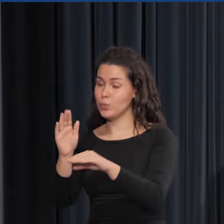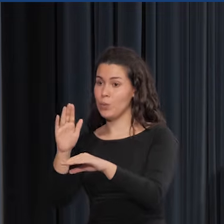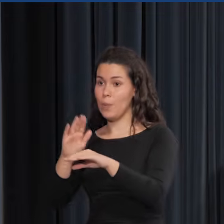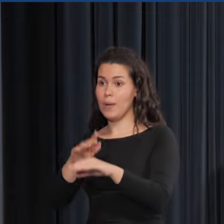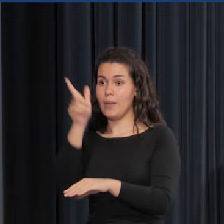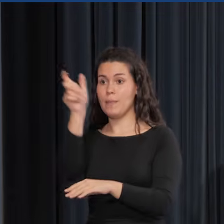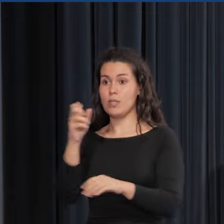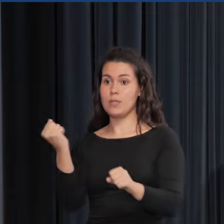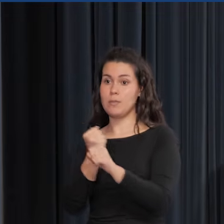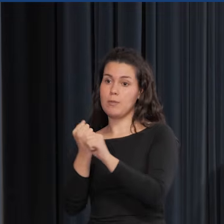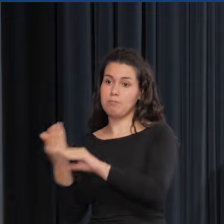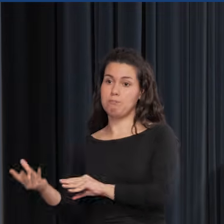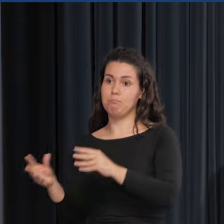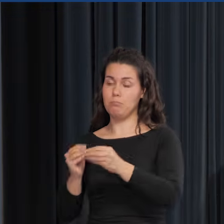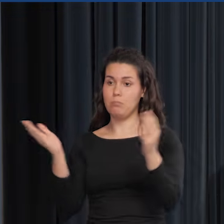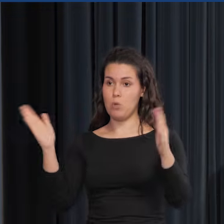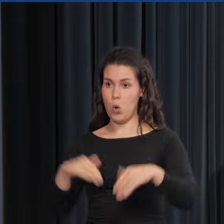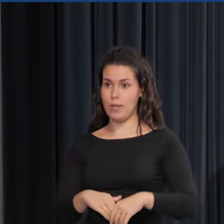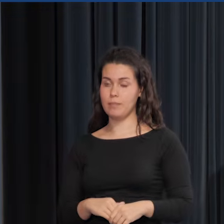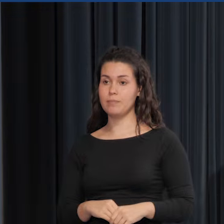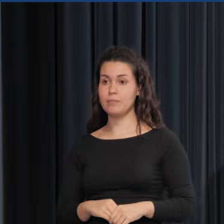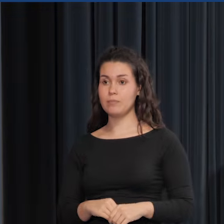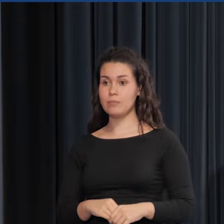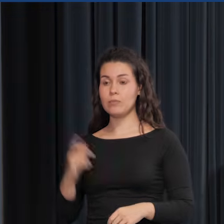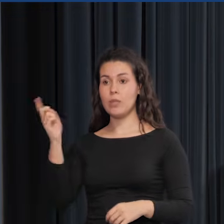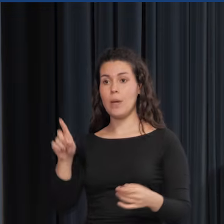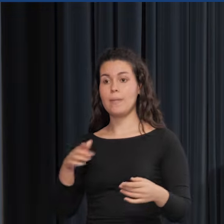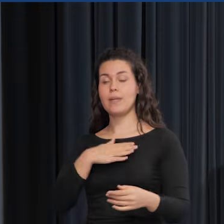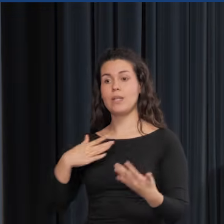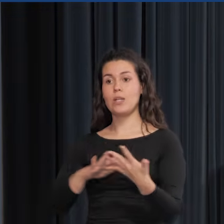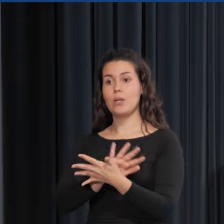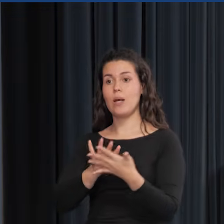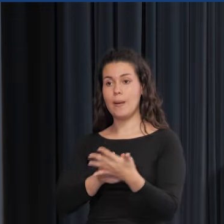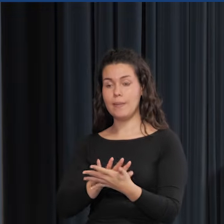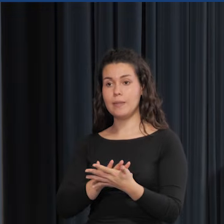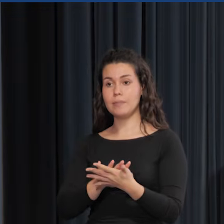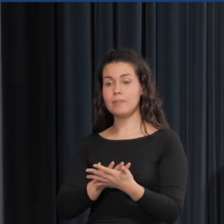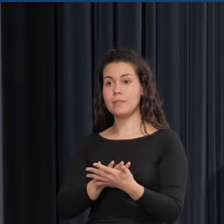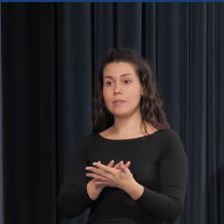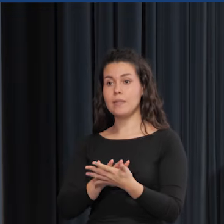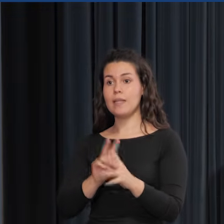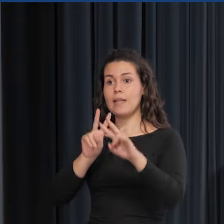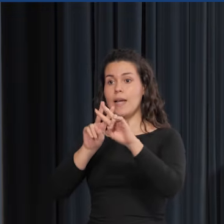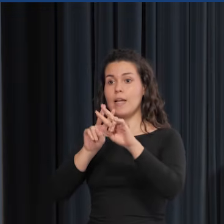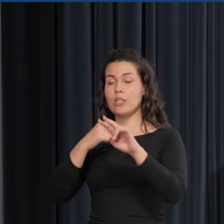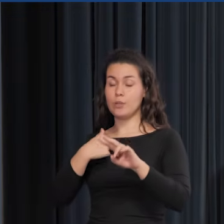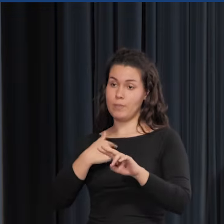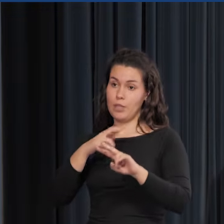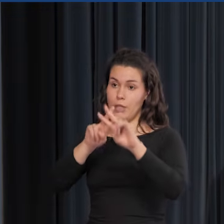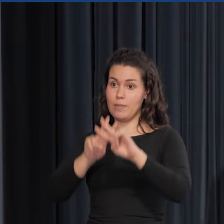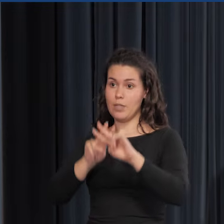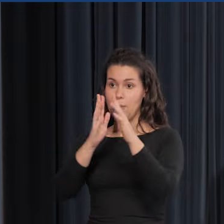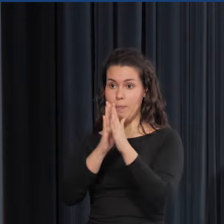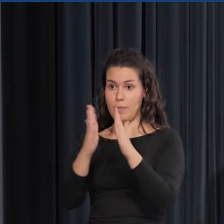trabajadoras. En cualquier caso, quería mencionar sobre los riesgos que más aparecen en la revisión bibliográfica y ya para